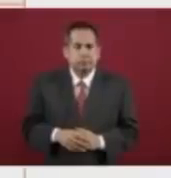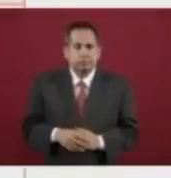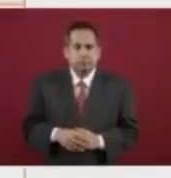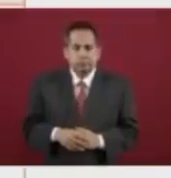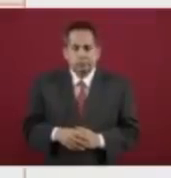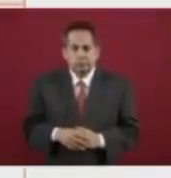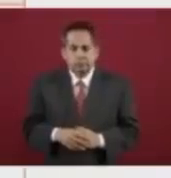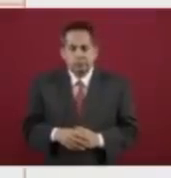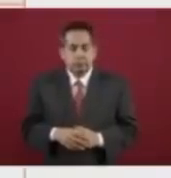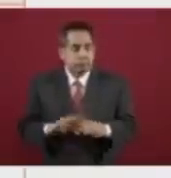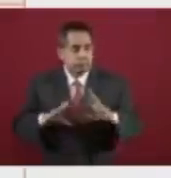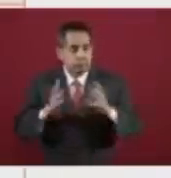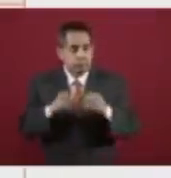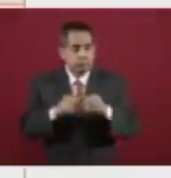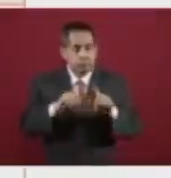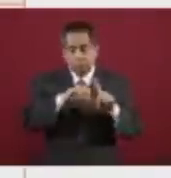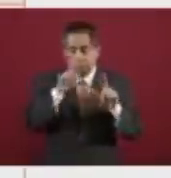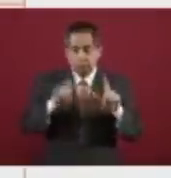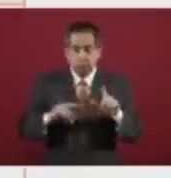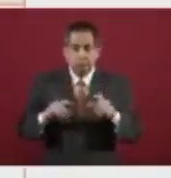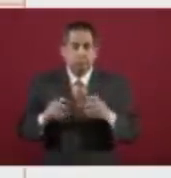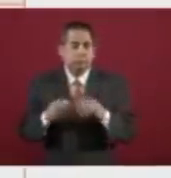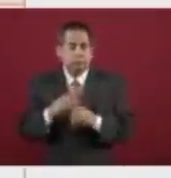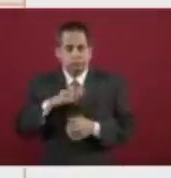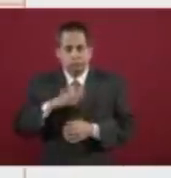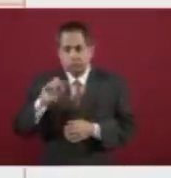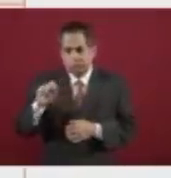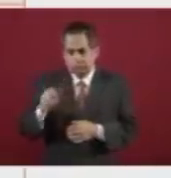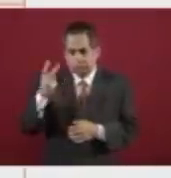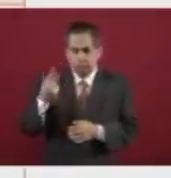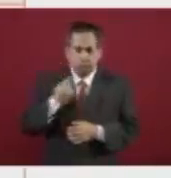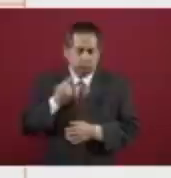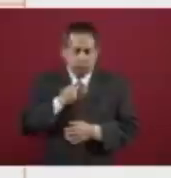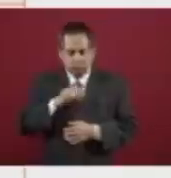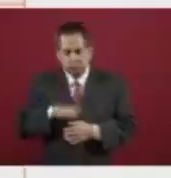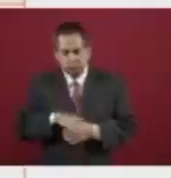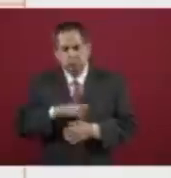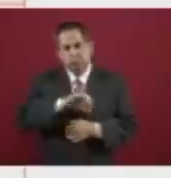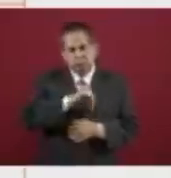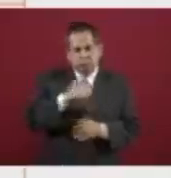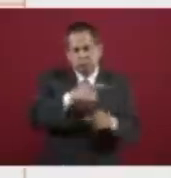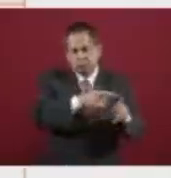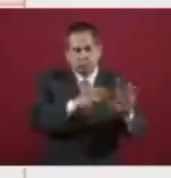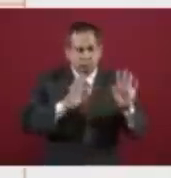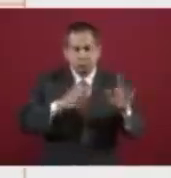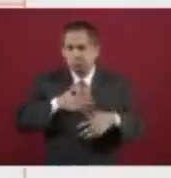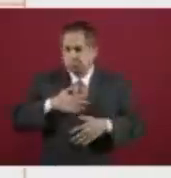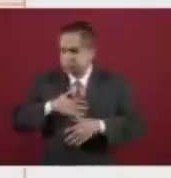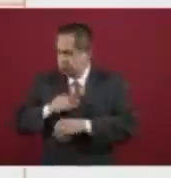Sí. 62. Hay otras fuentes, pero la nuestra